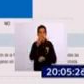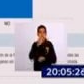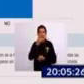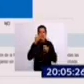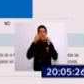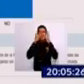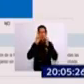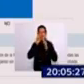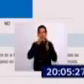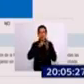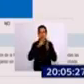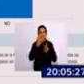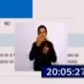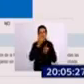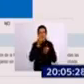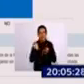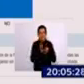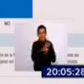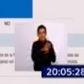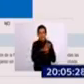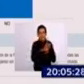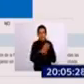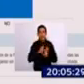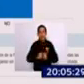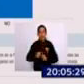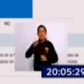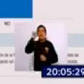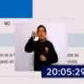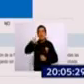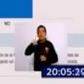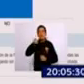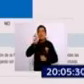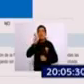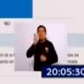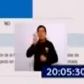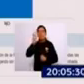3 de diciembre de 2015. Por el sí, el